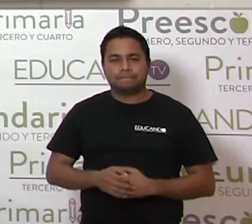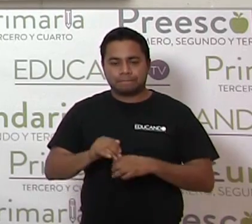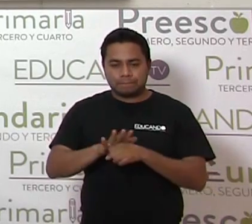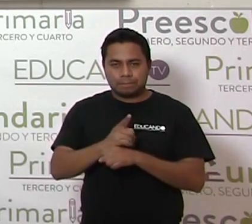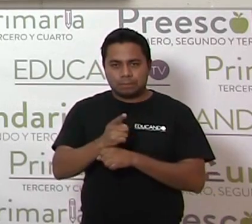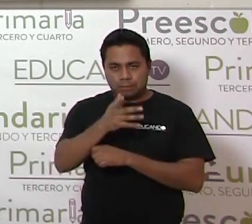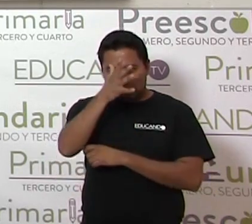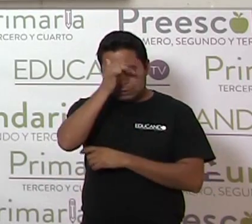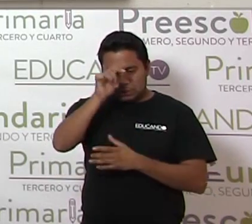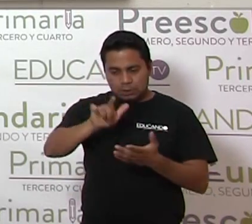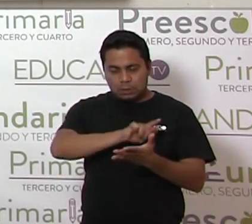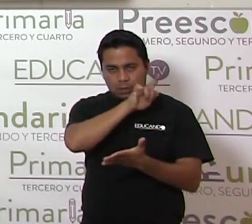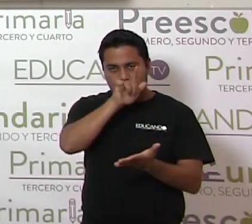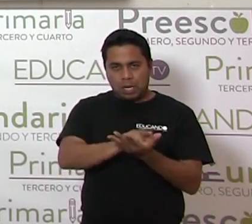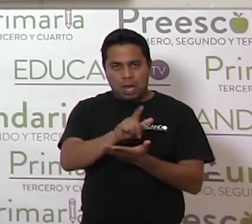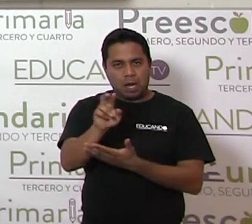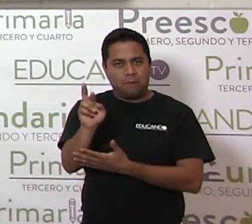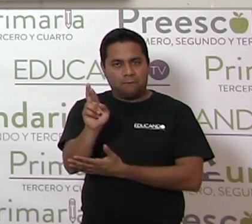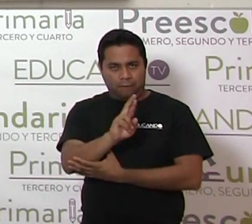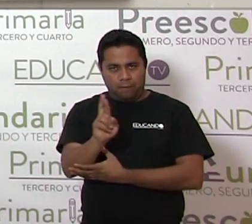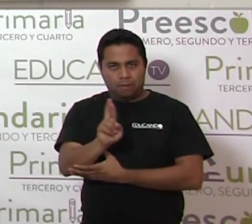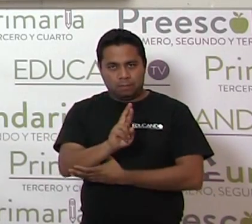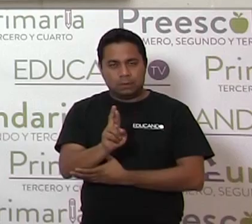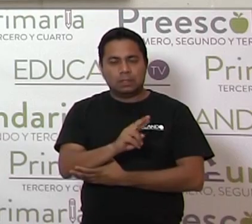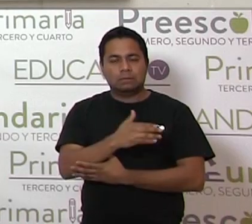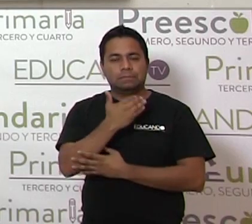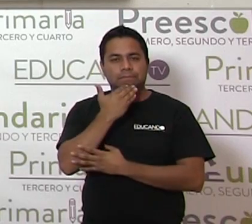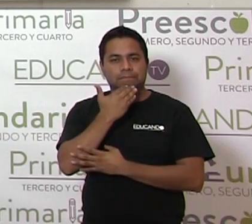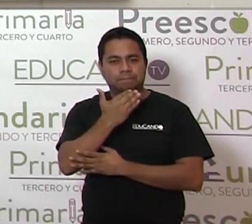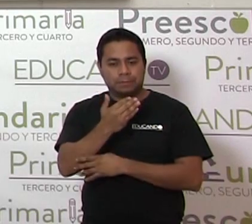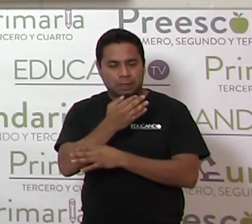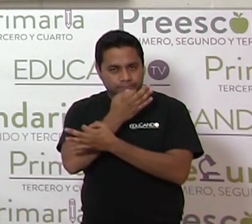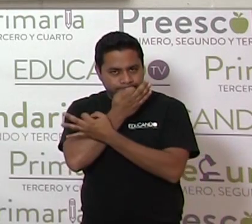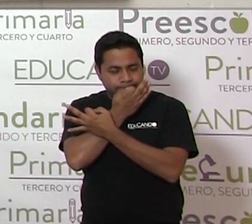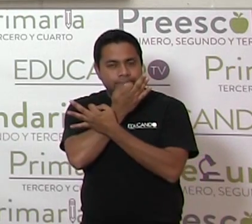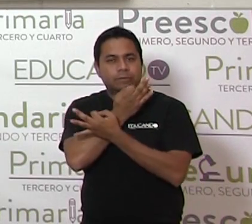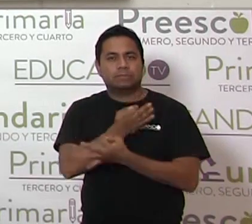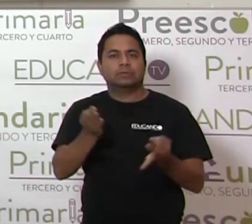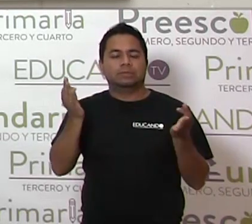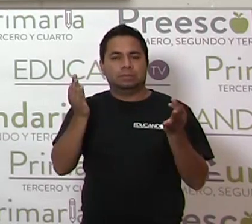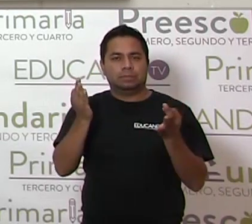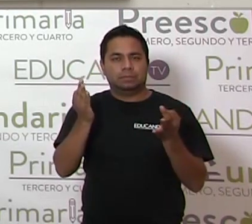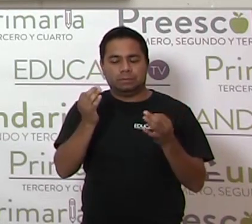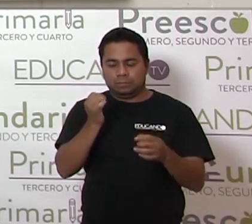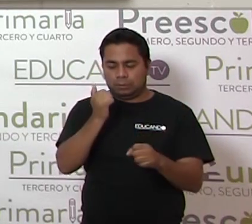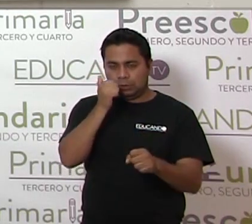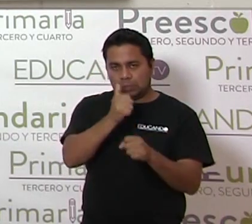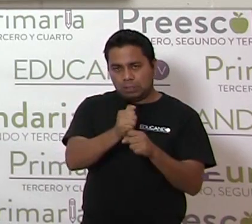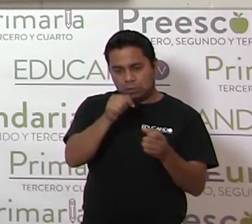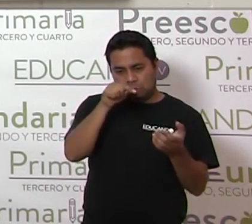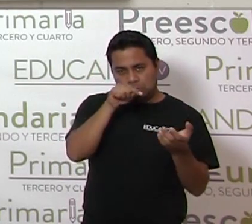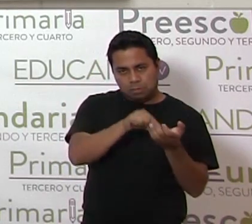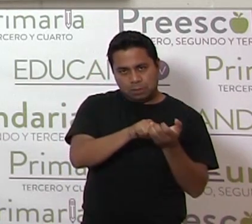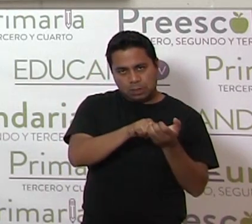leyes de reforma, bien, se promulgaron en el año de